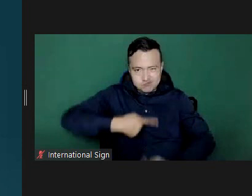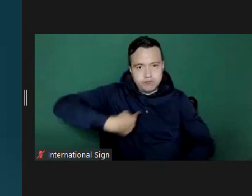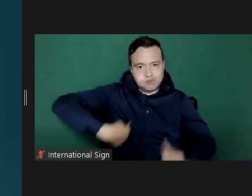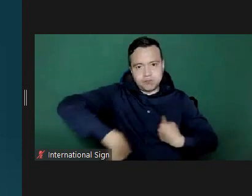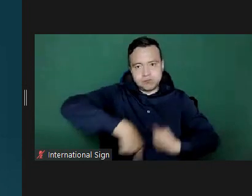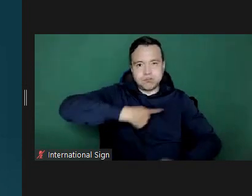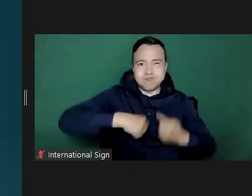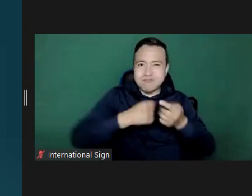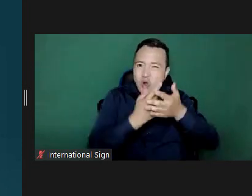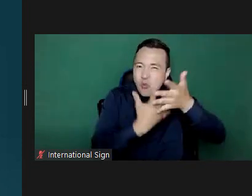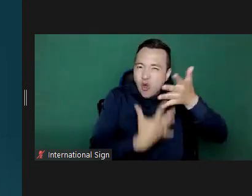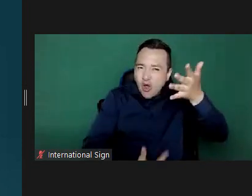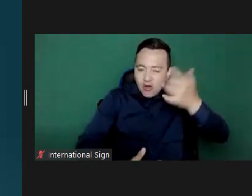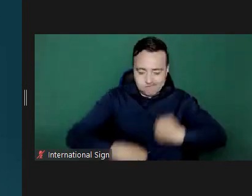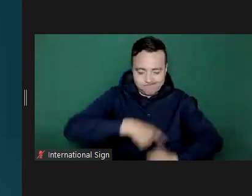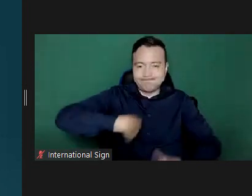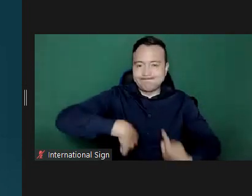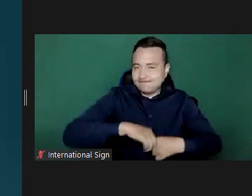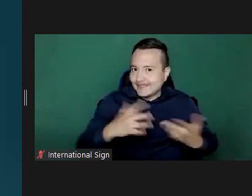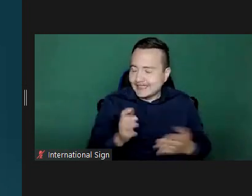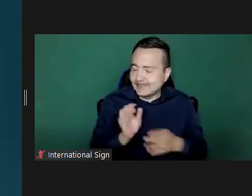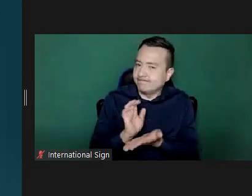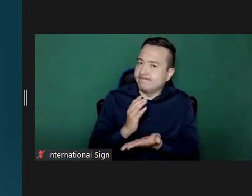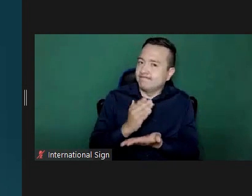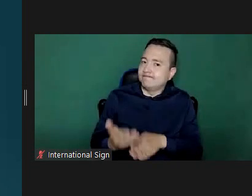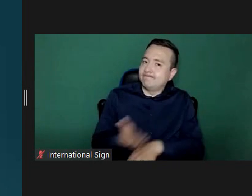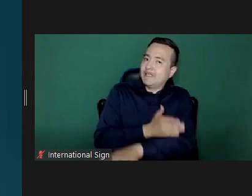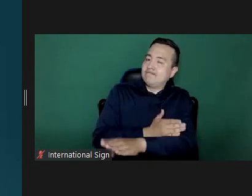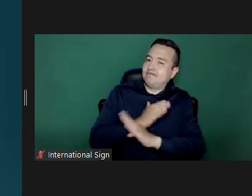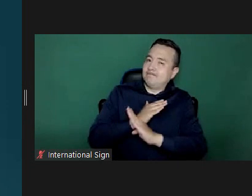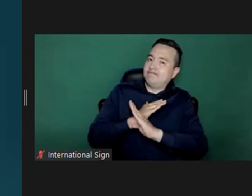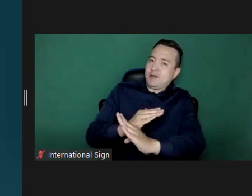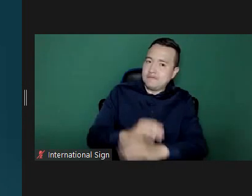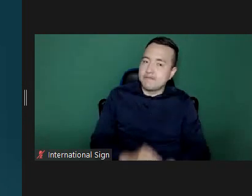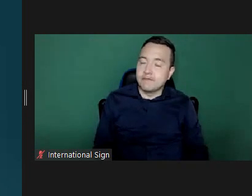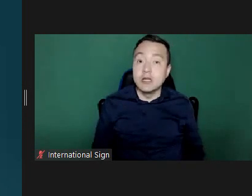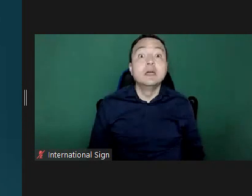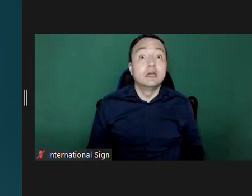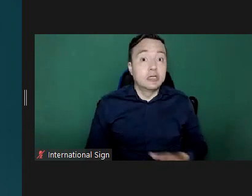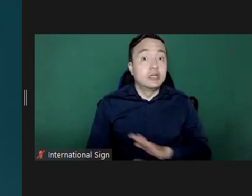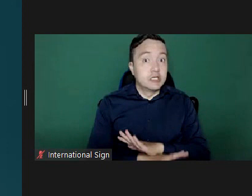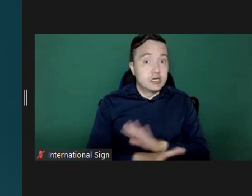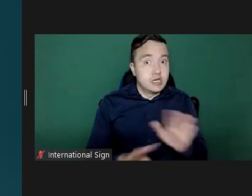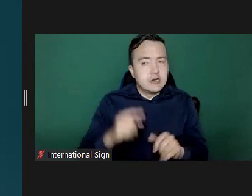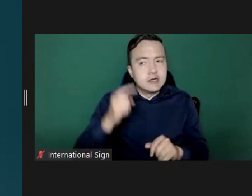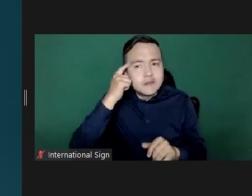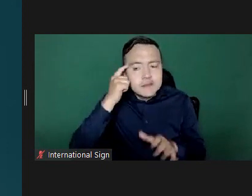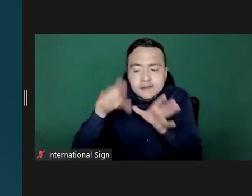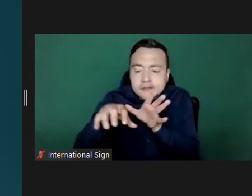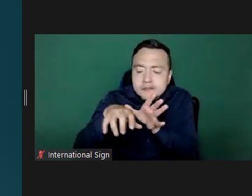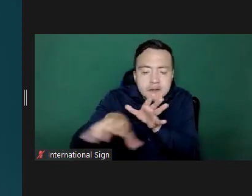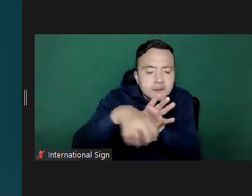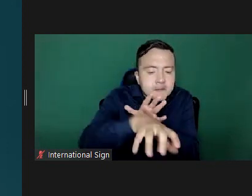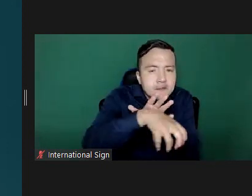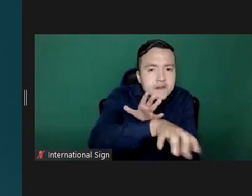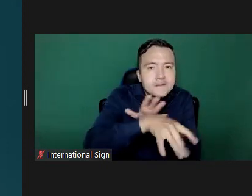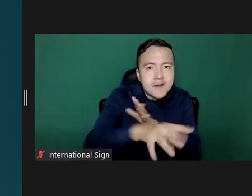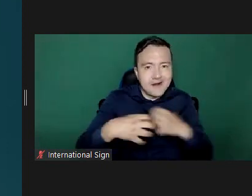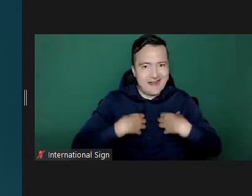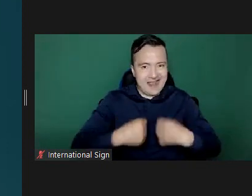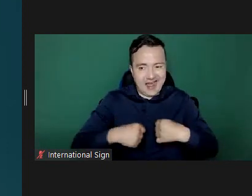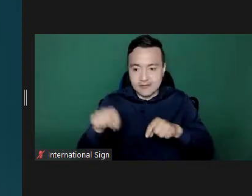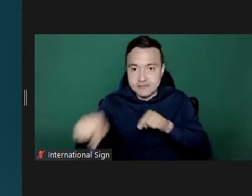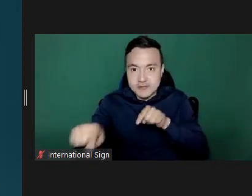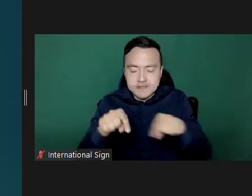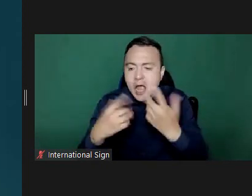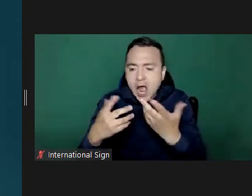de mejorar nuestra capacidad de equipar a nuestras instituciones, nuevamente gracias al programa del BID. Y